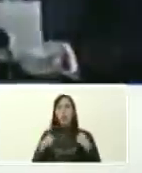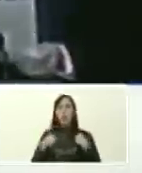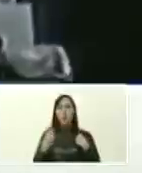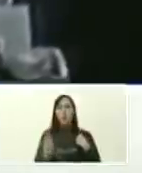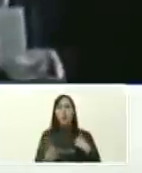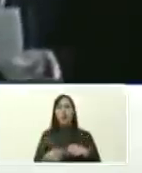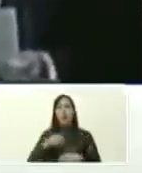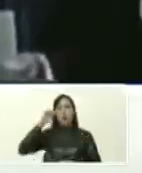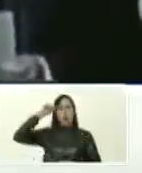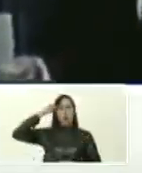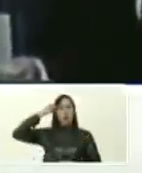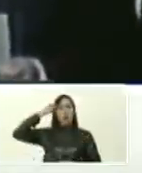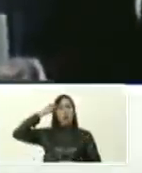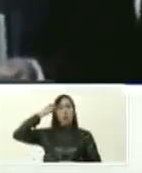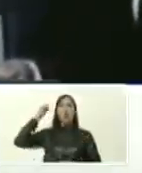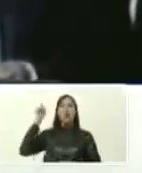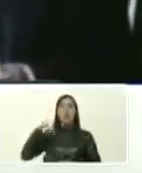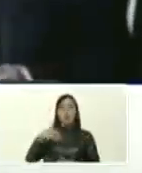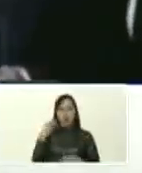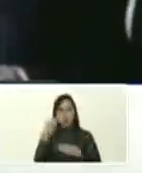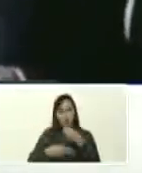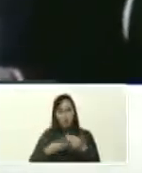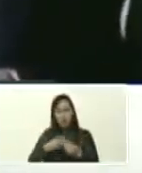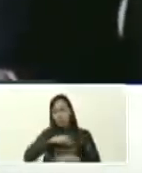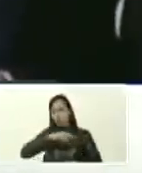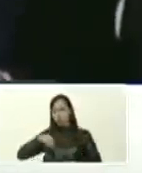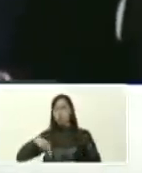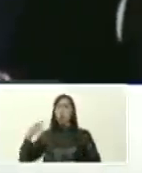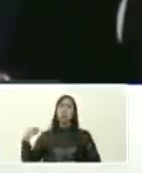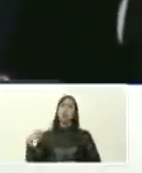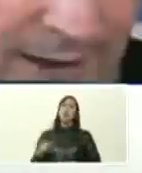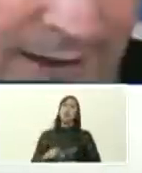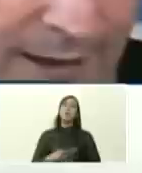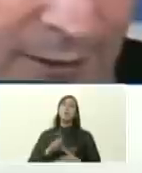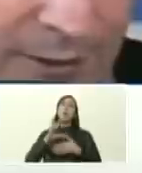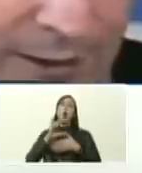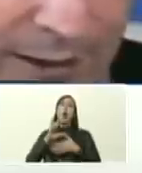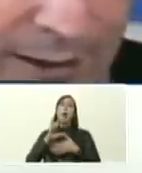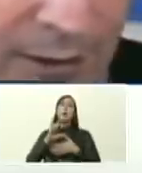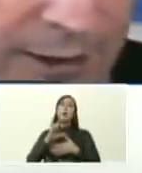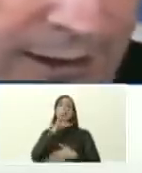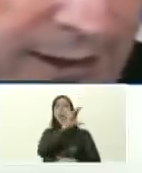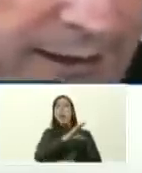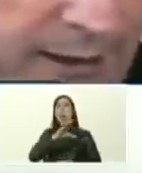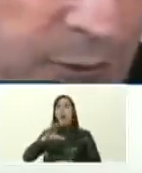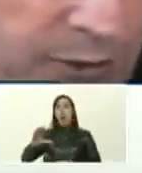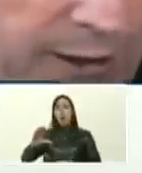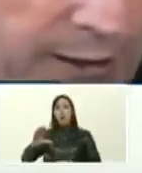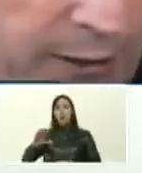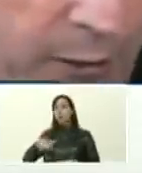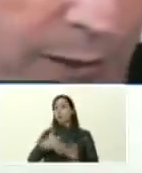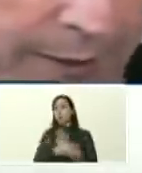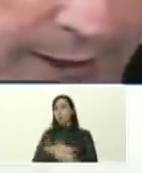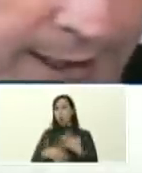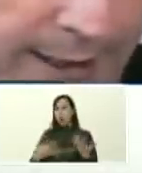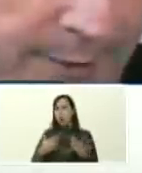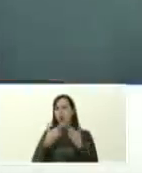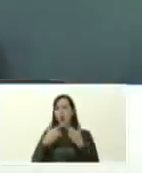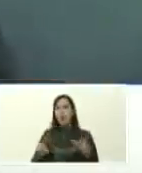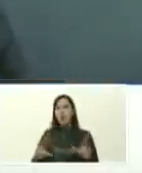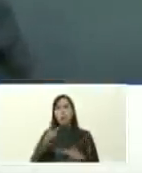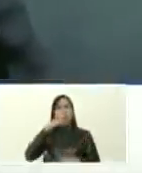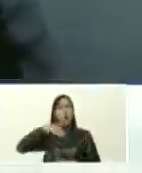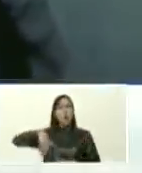nuestro recuerdo y en la causa que llevamos por América Latina y el Caribe, la causa de la liberación de nuestro